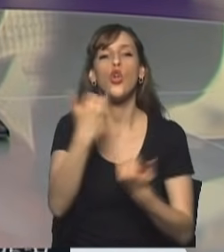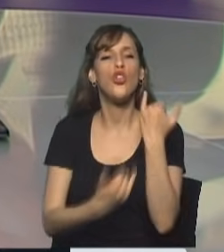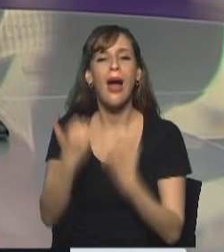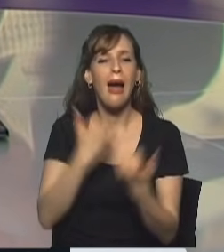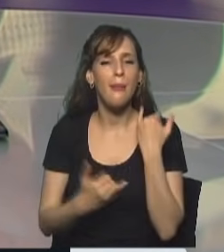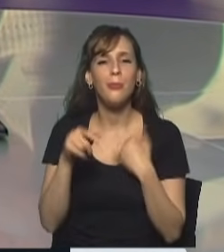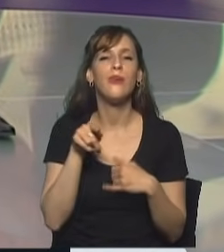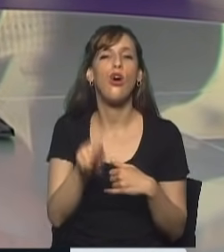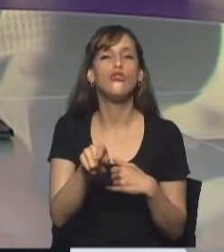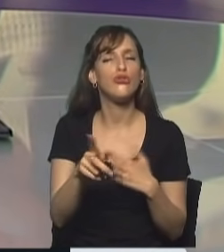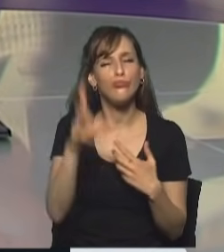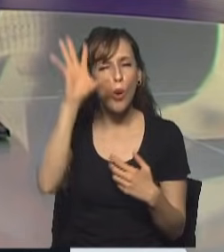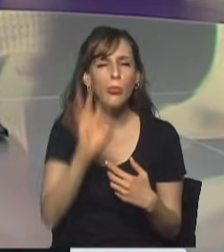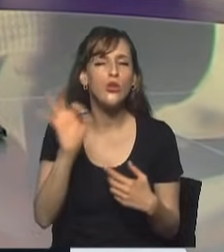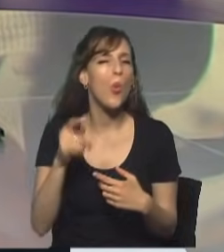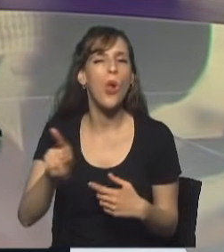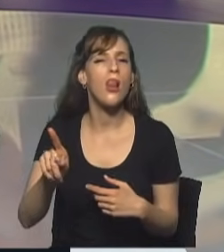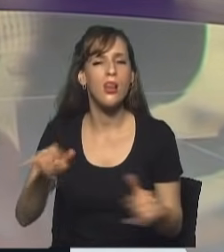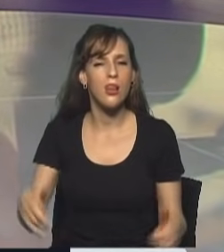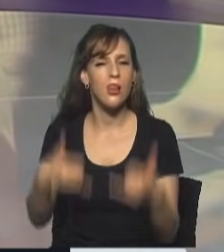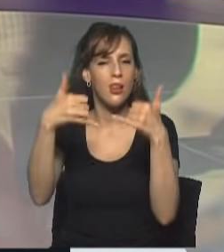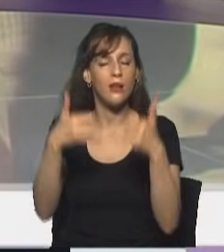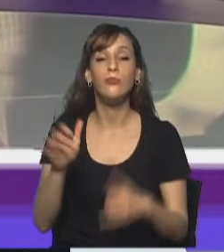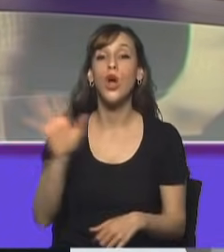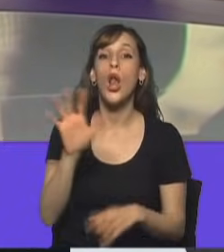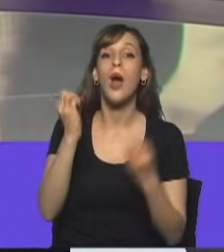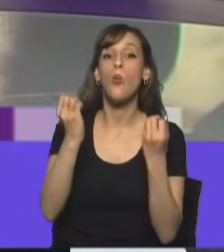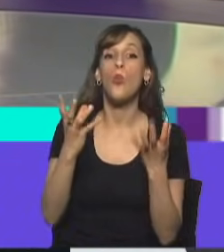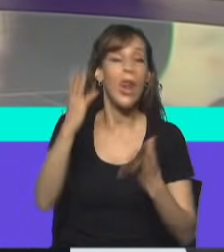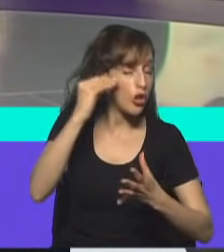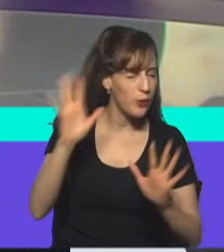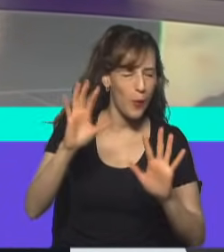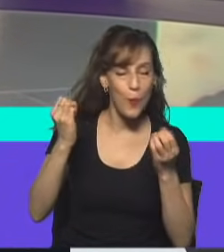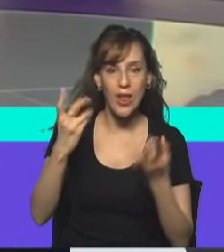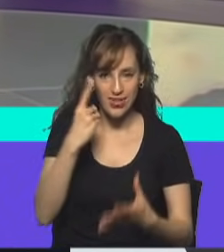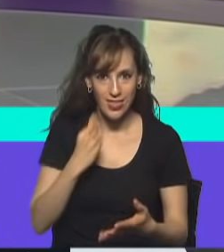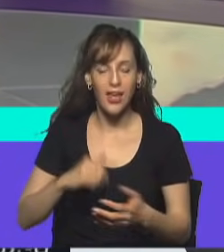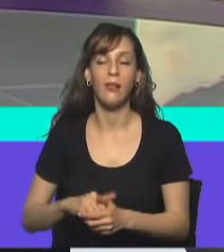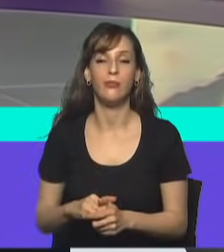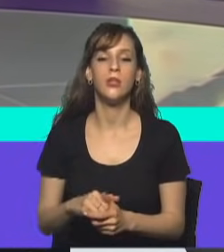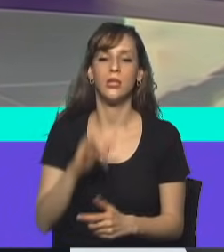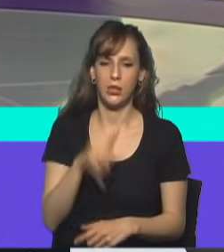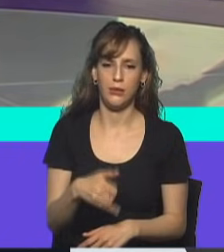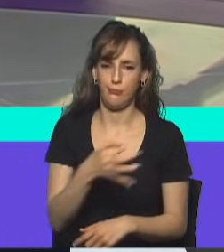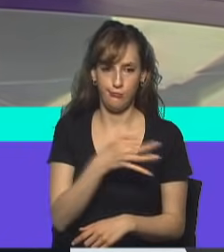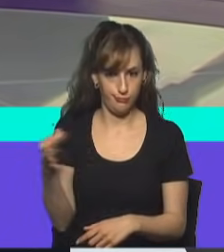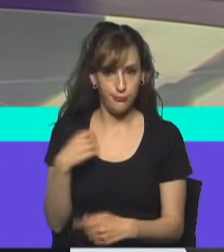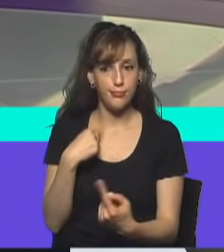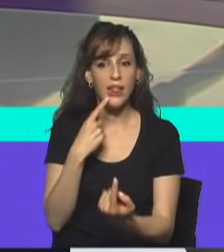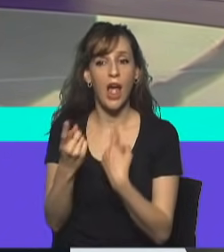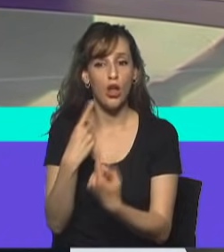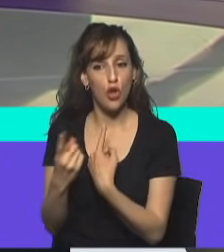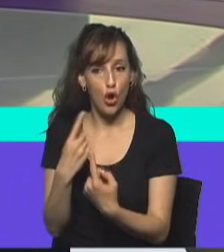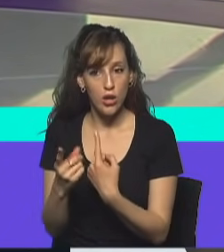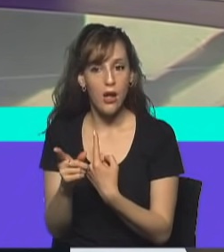minutos adentro del tribunal? ¿Qué tal? Buenos días. Hola, Néstor. Bueno, efectivamente la indagatoria se completó, el trámite de